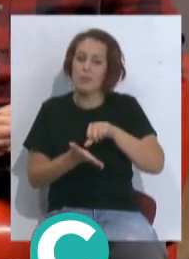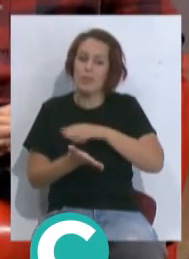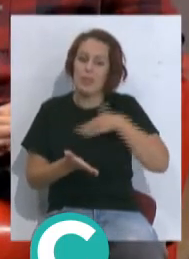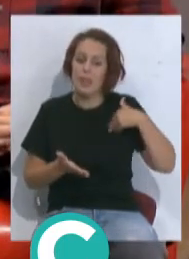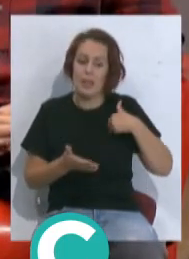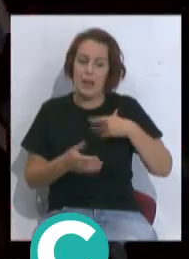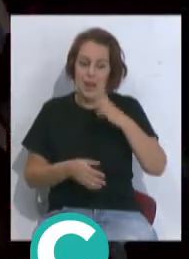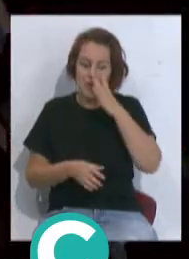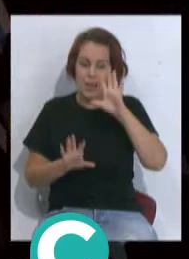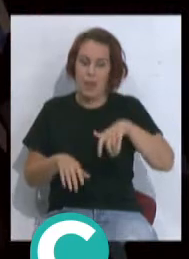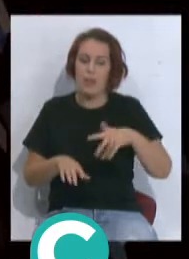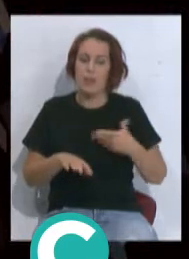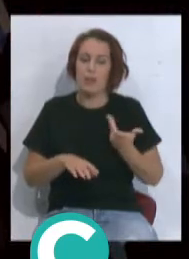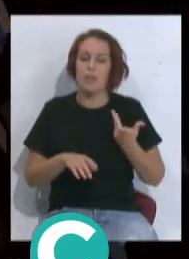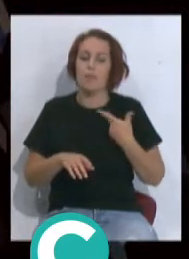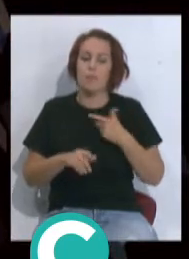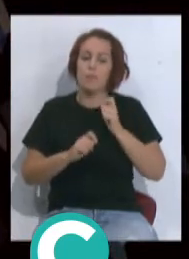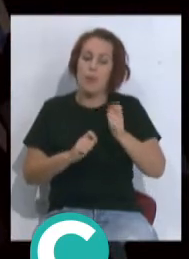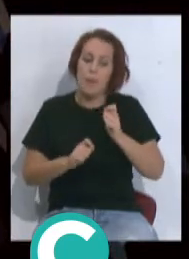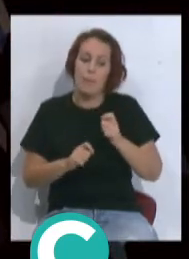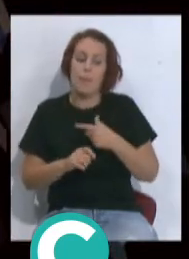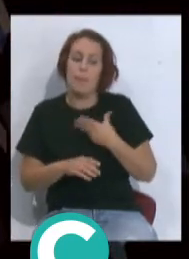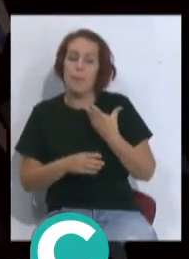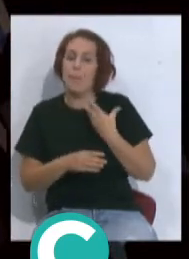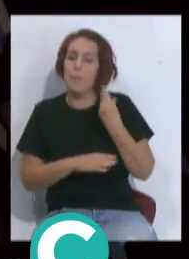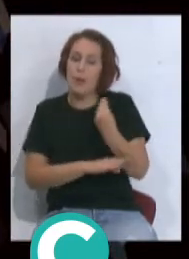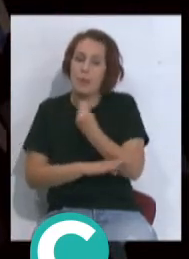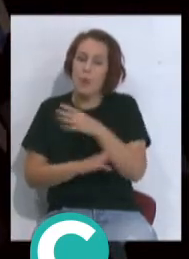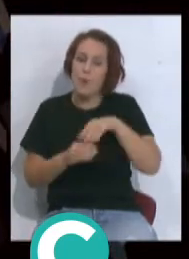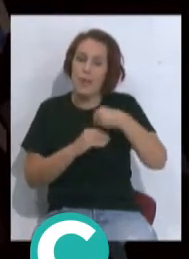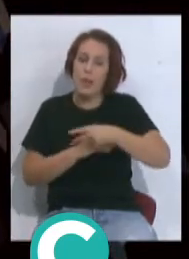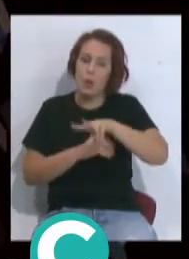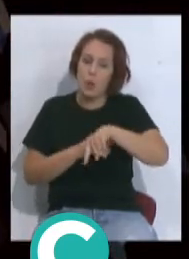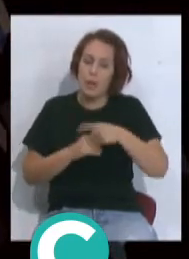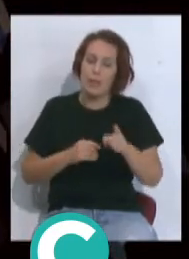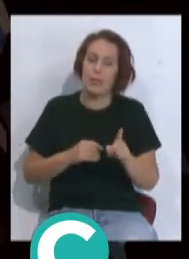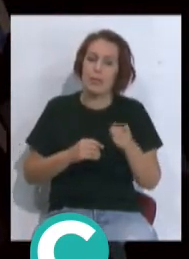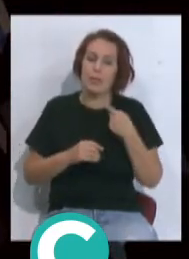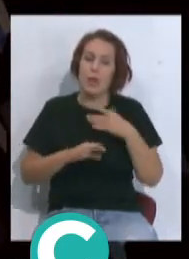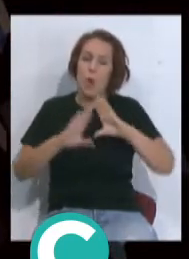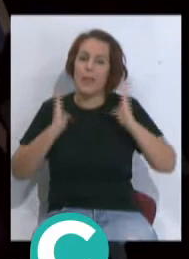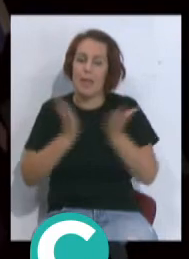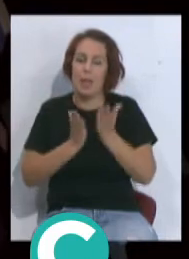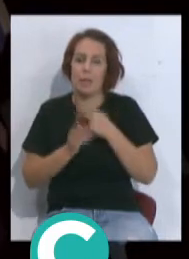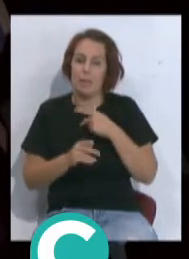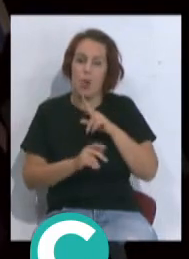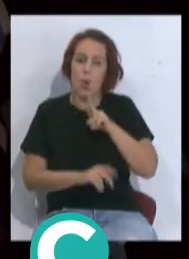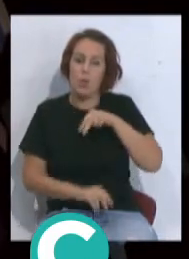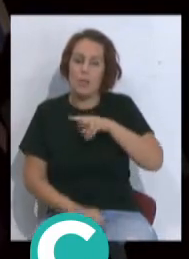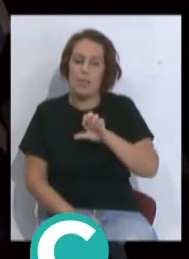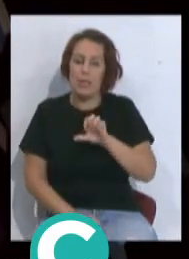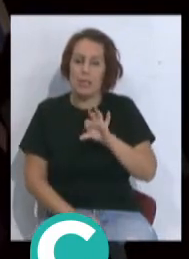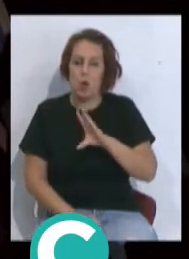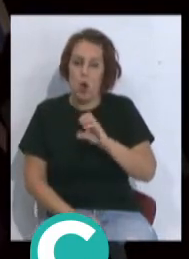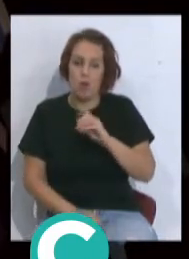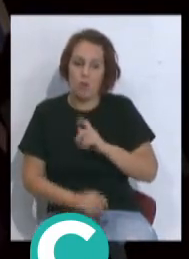el carnaval de Cádiz en patrimonio inmaterial de la humanidad por la UNESCO. O sea, creo que a nivel de imagen, encima, ojalá, digo, mi parte optimista